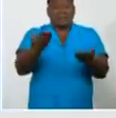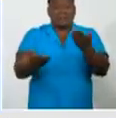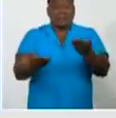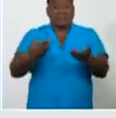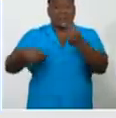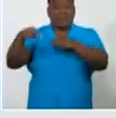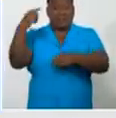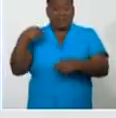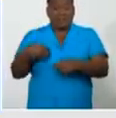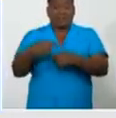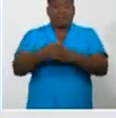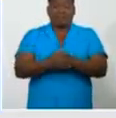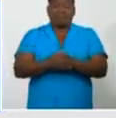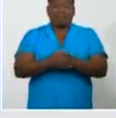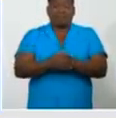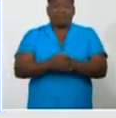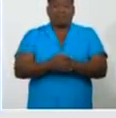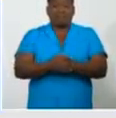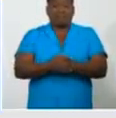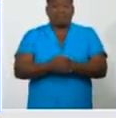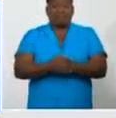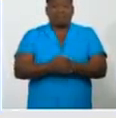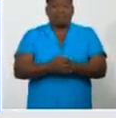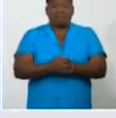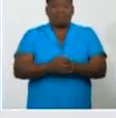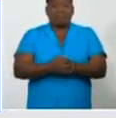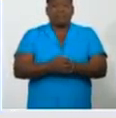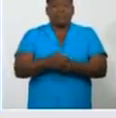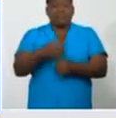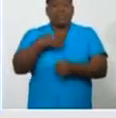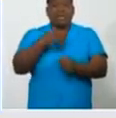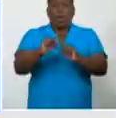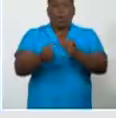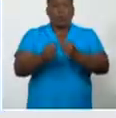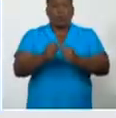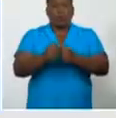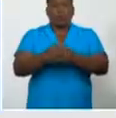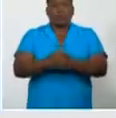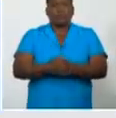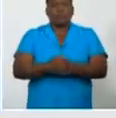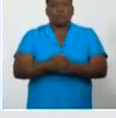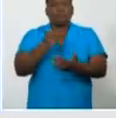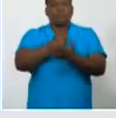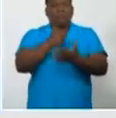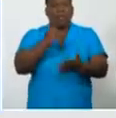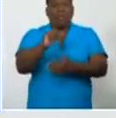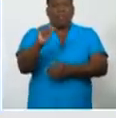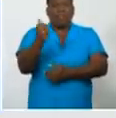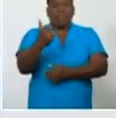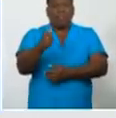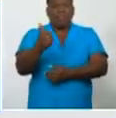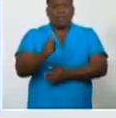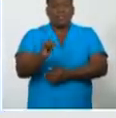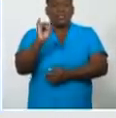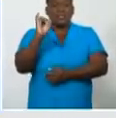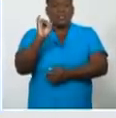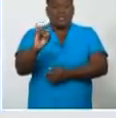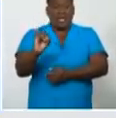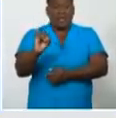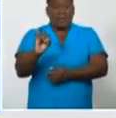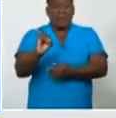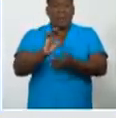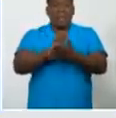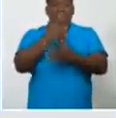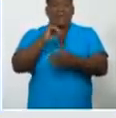rango que evidencia que mantiene control. Confirma 10, 6 en Manicaragua, 2 en